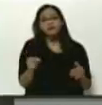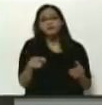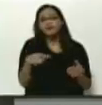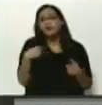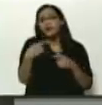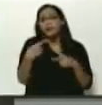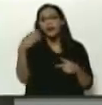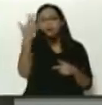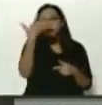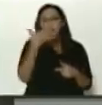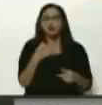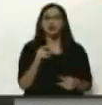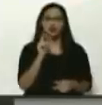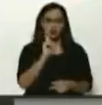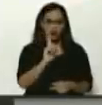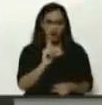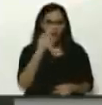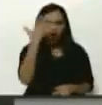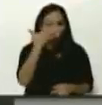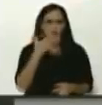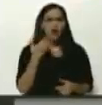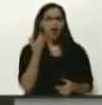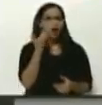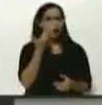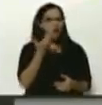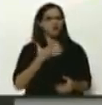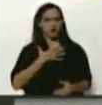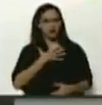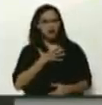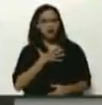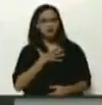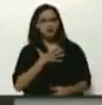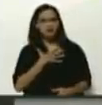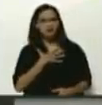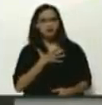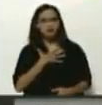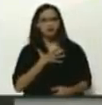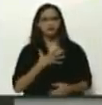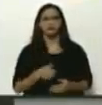dudar. Y la duda ofende. La duda ofende.